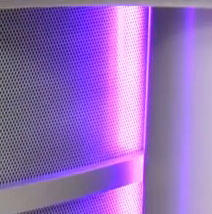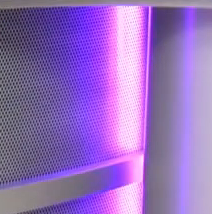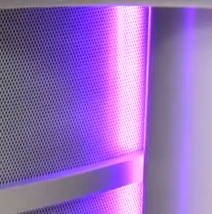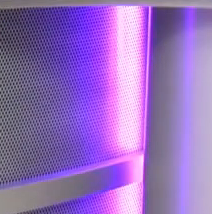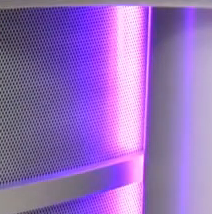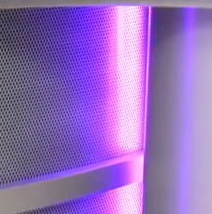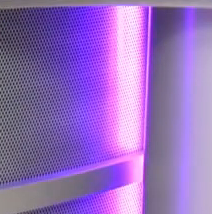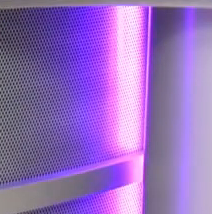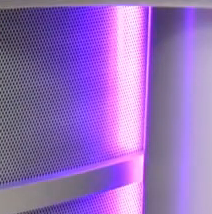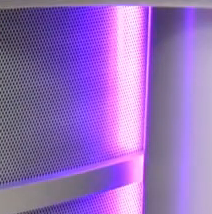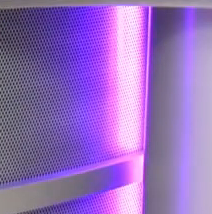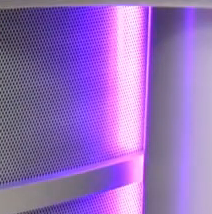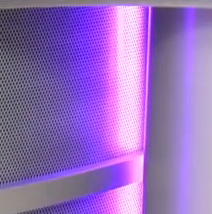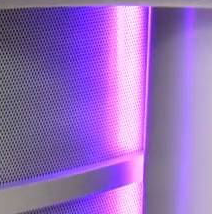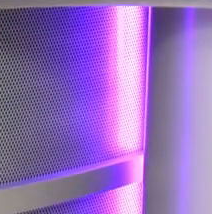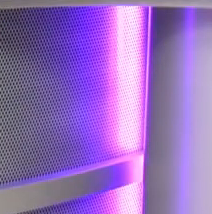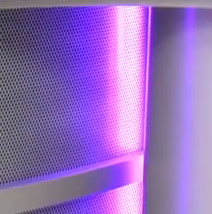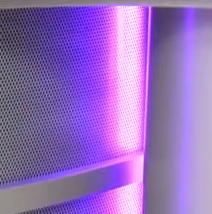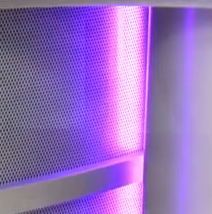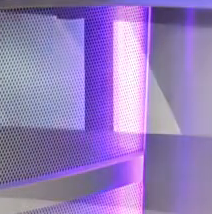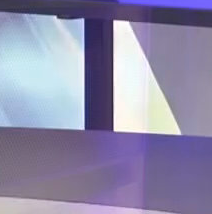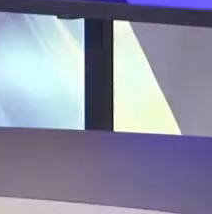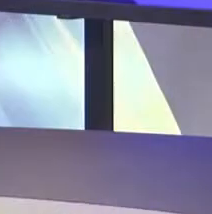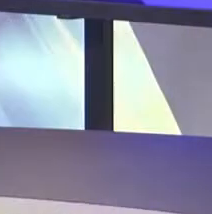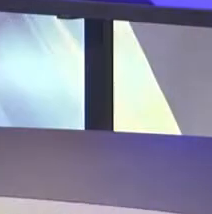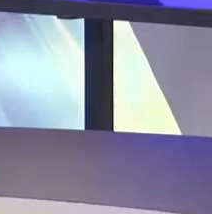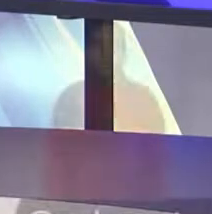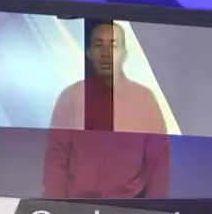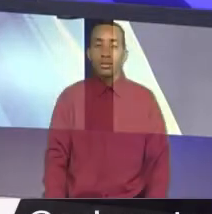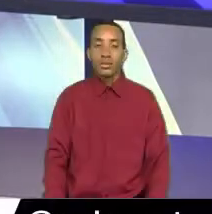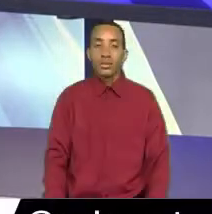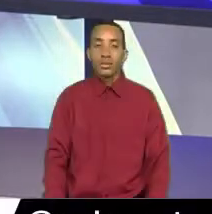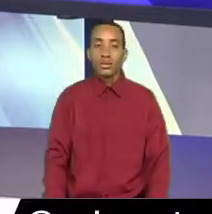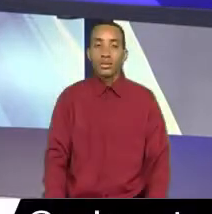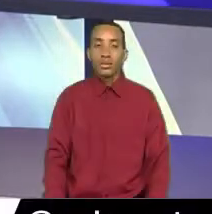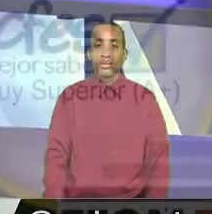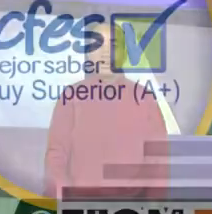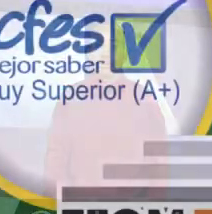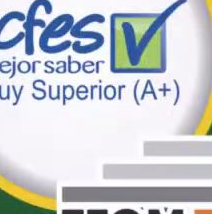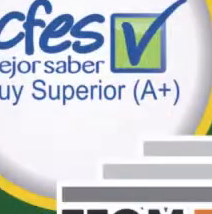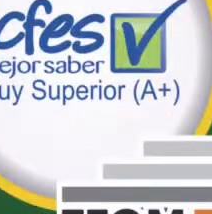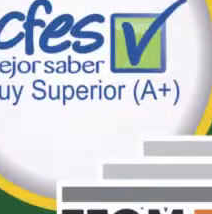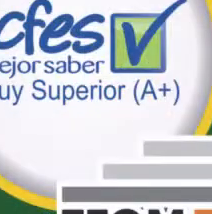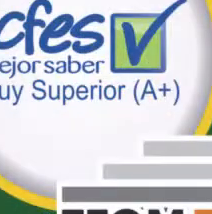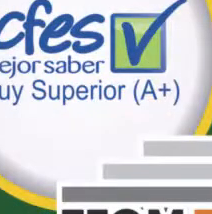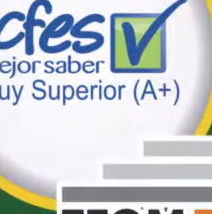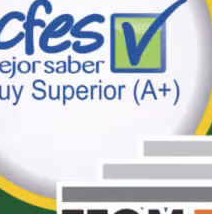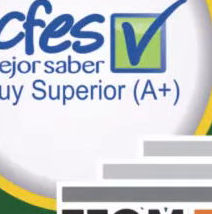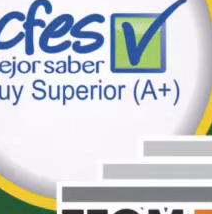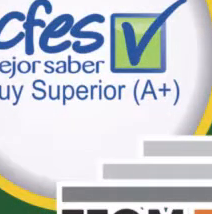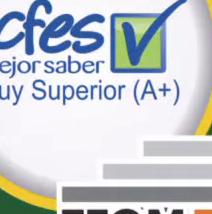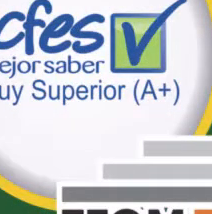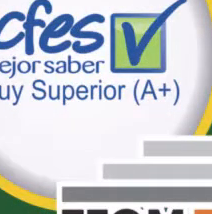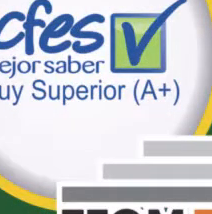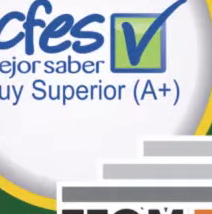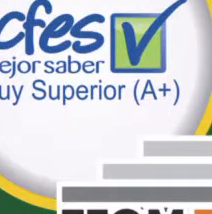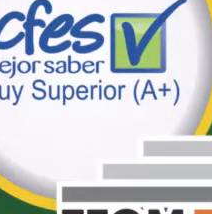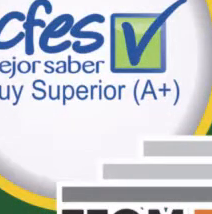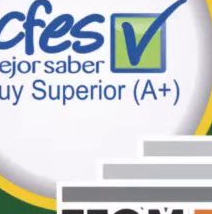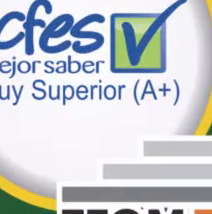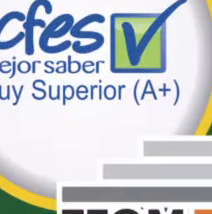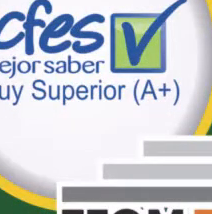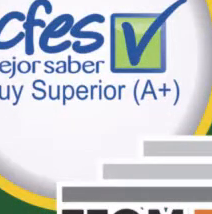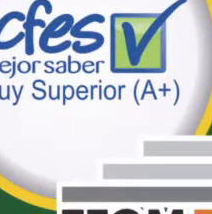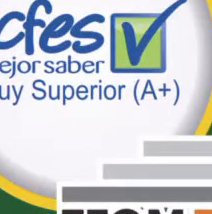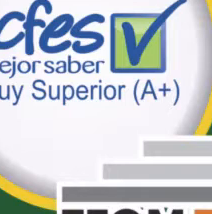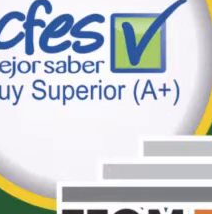Momento de continuar con más información en Enlace Noticias. Colegio Antonio Nariño, 75 años, nivel A+, entre los mejores colegios del país